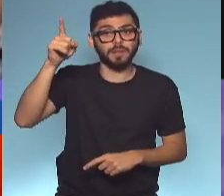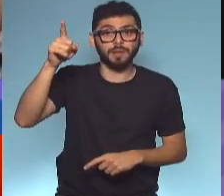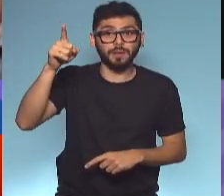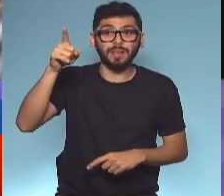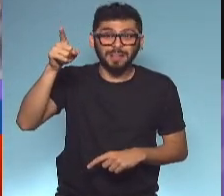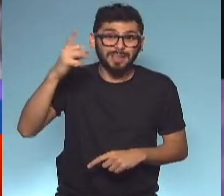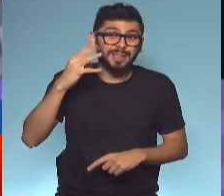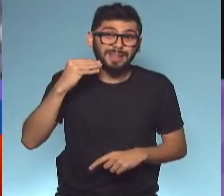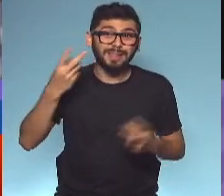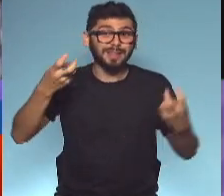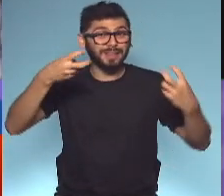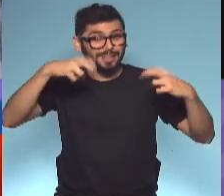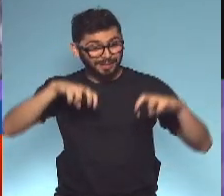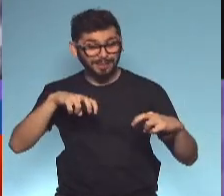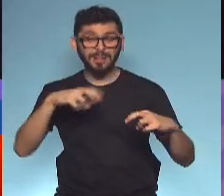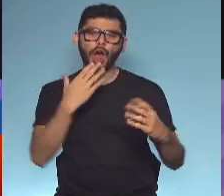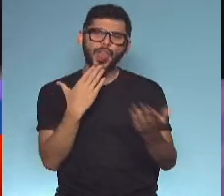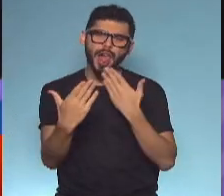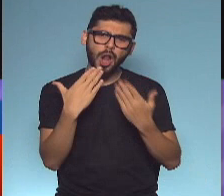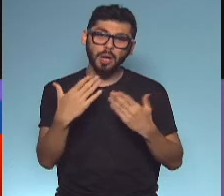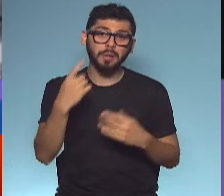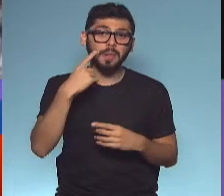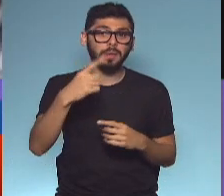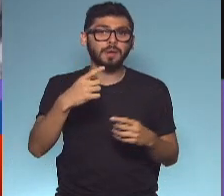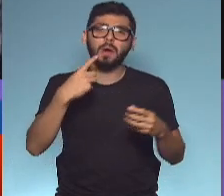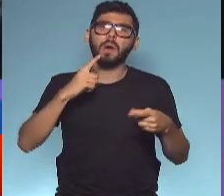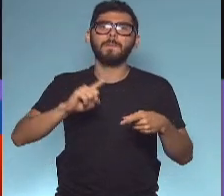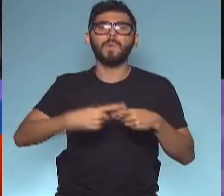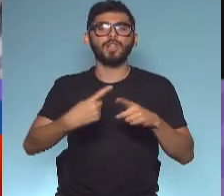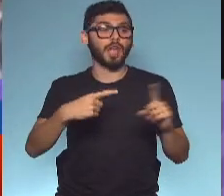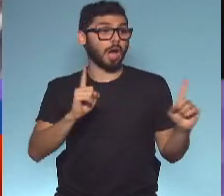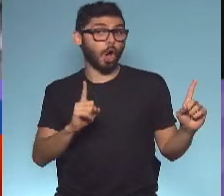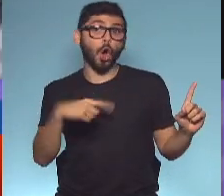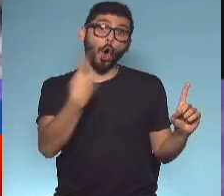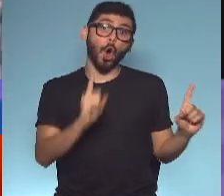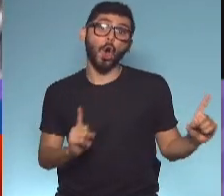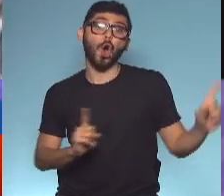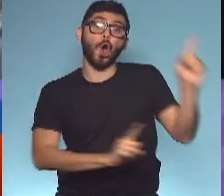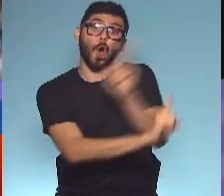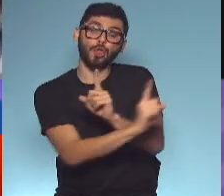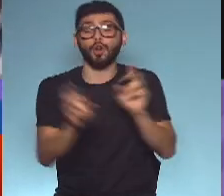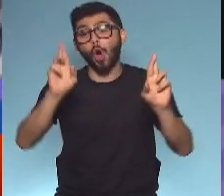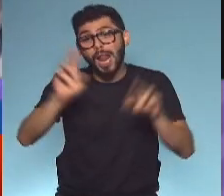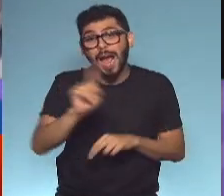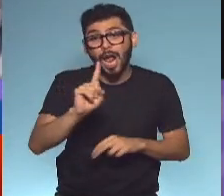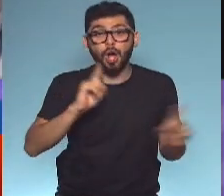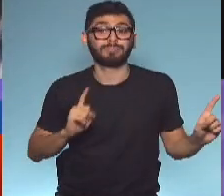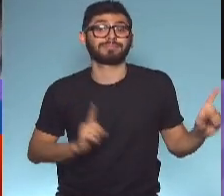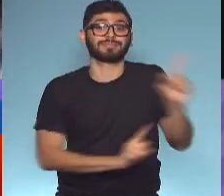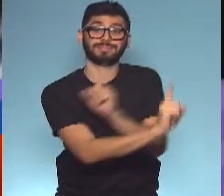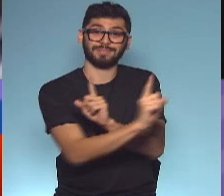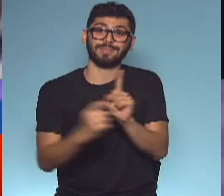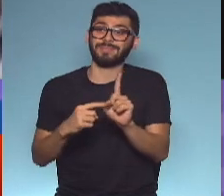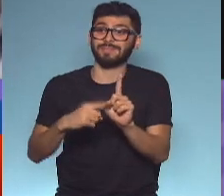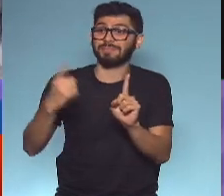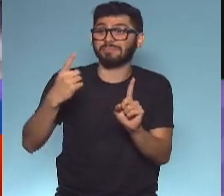sentar a dialogar mientras sabiendo que posiblemente en otro ciclo político vuelvan a estar? Claro. Ojalá que no. Está muy claro. ¿No? Entonces,